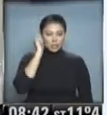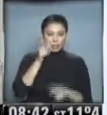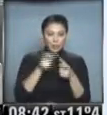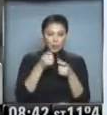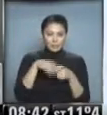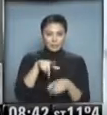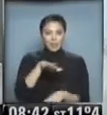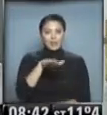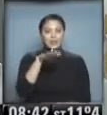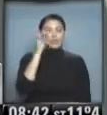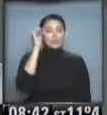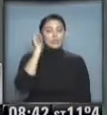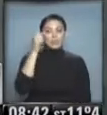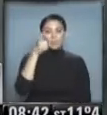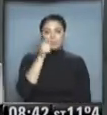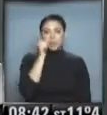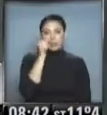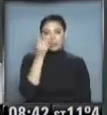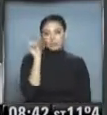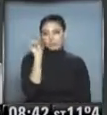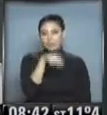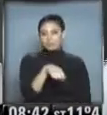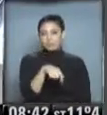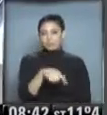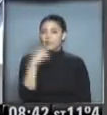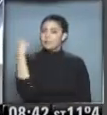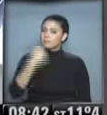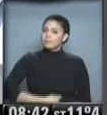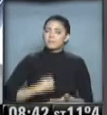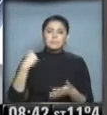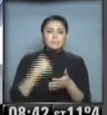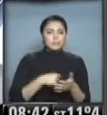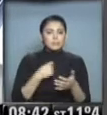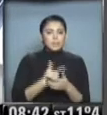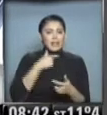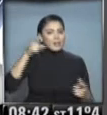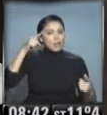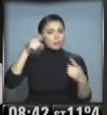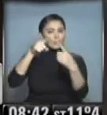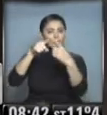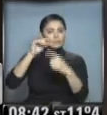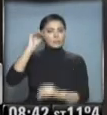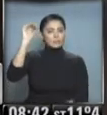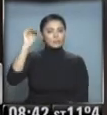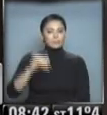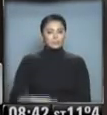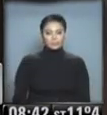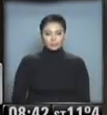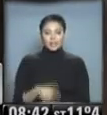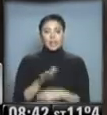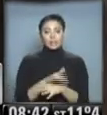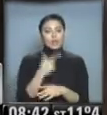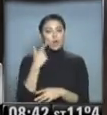un padre ausente, que va a pelear por su destino, ¿no? Personaje que viene a contar